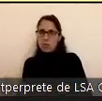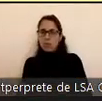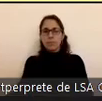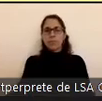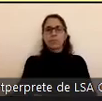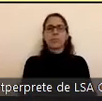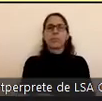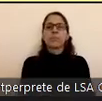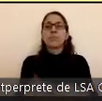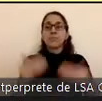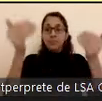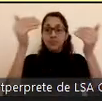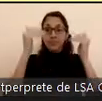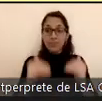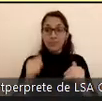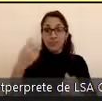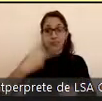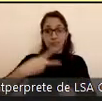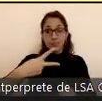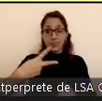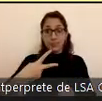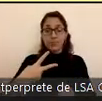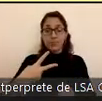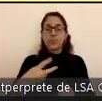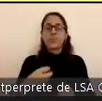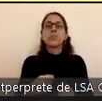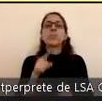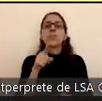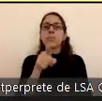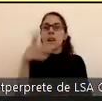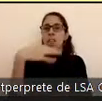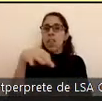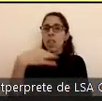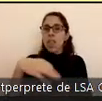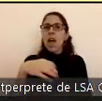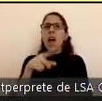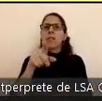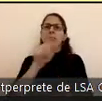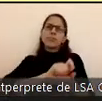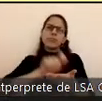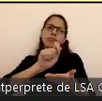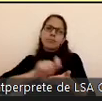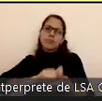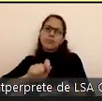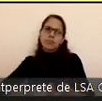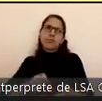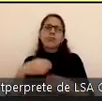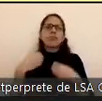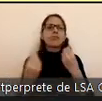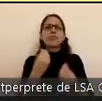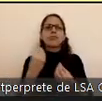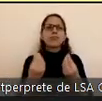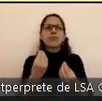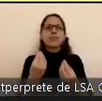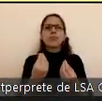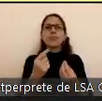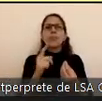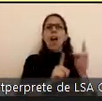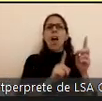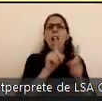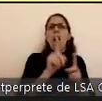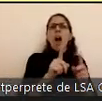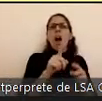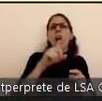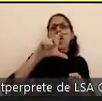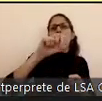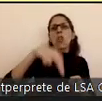Y en el segundo ítem de este punto van a tener que poner cuáles son las constitutivas y cuáles son